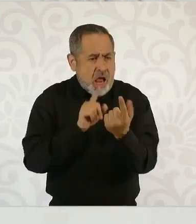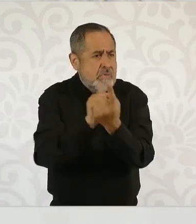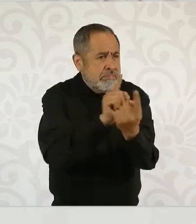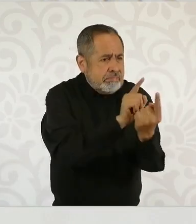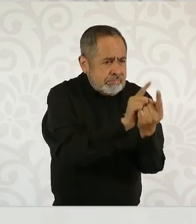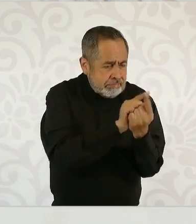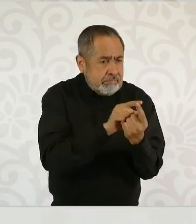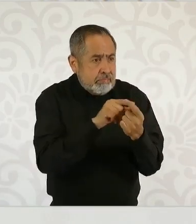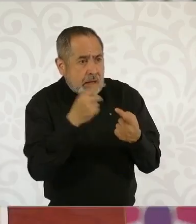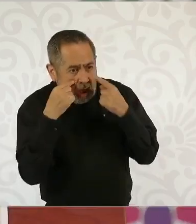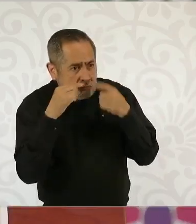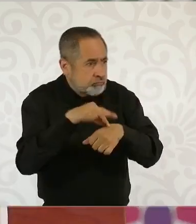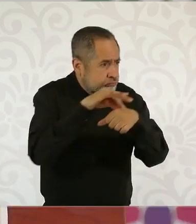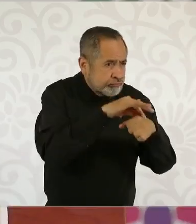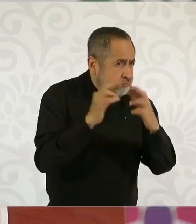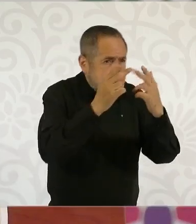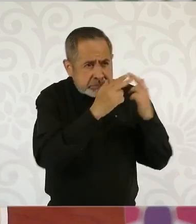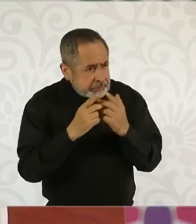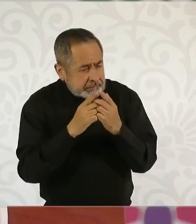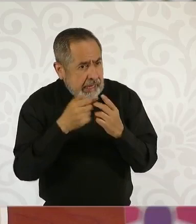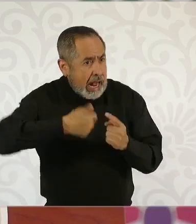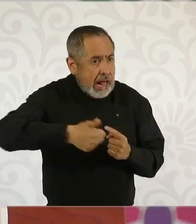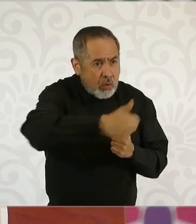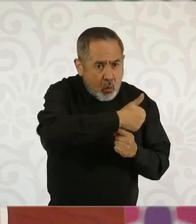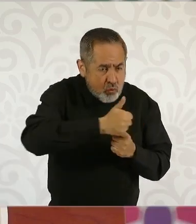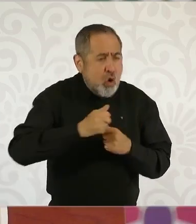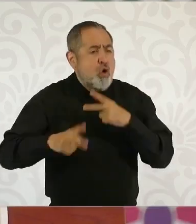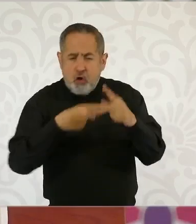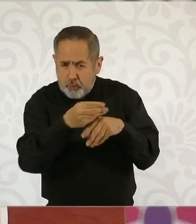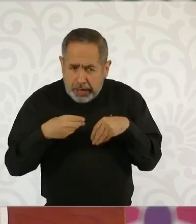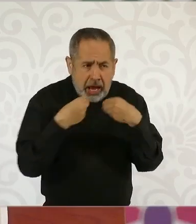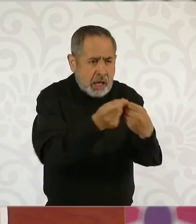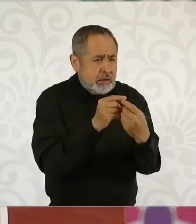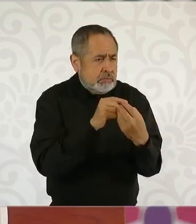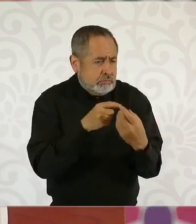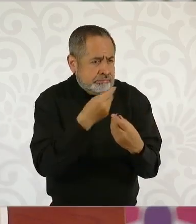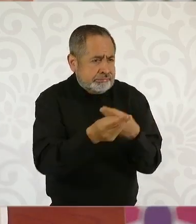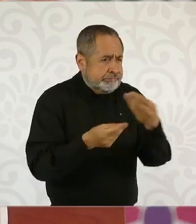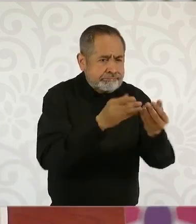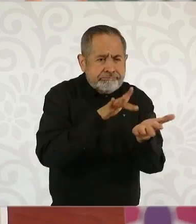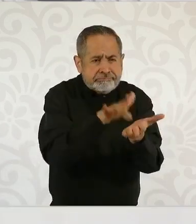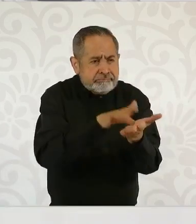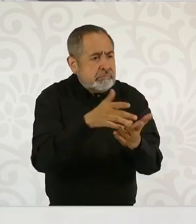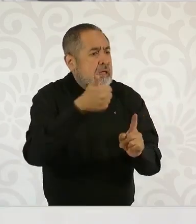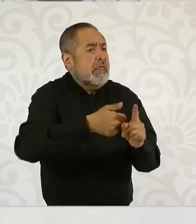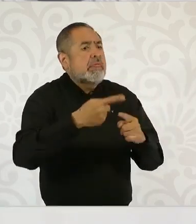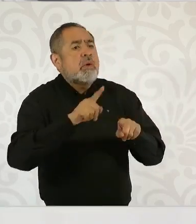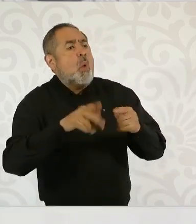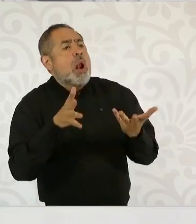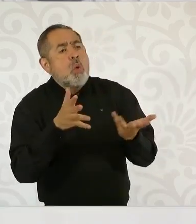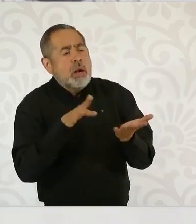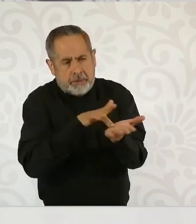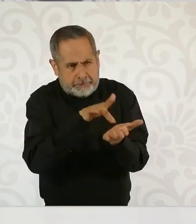y de ahí se ven las afectaciones de cada hogar y ahí se dan los apoyos de acuerdo a las